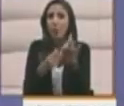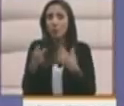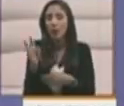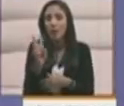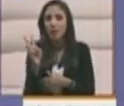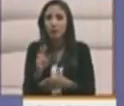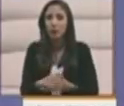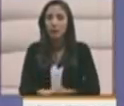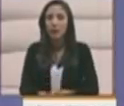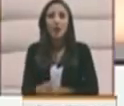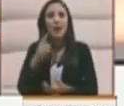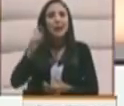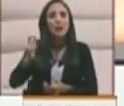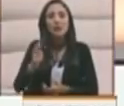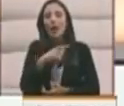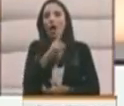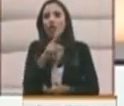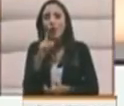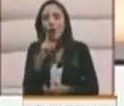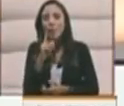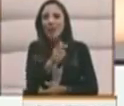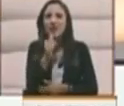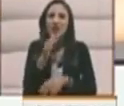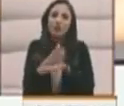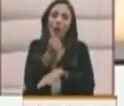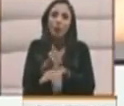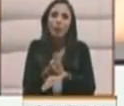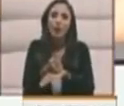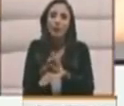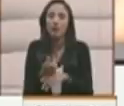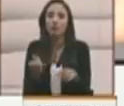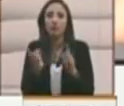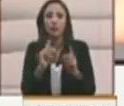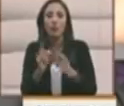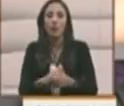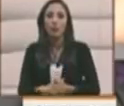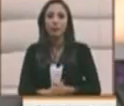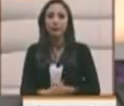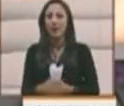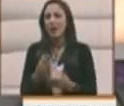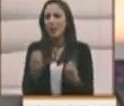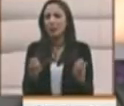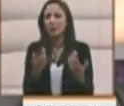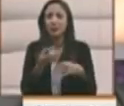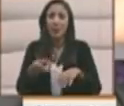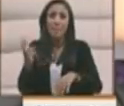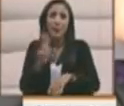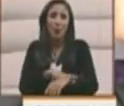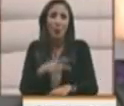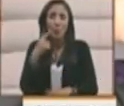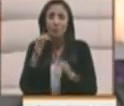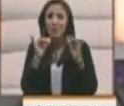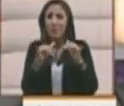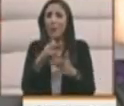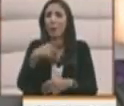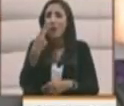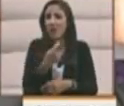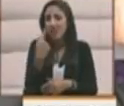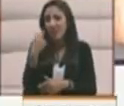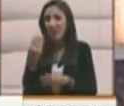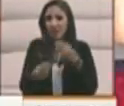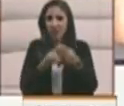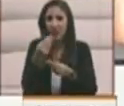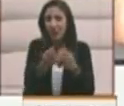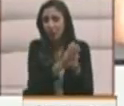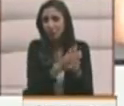necesario decir un nombre, ¿no? Sí. O sea, aquí las malas políticas que se han aplicado en el